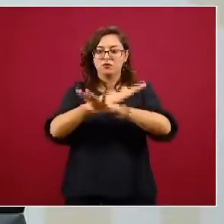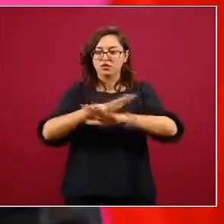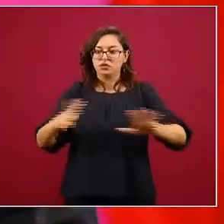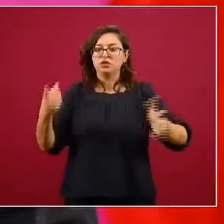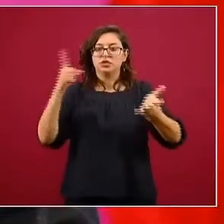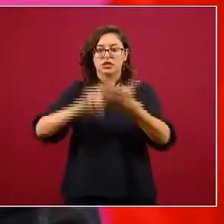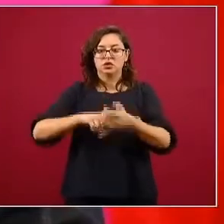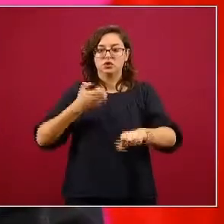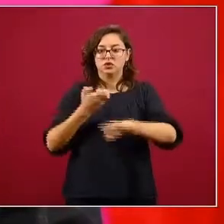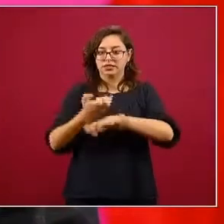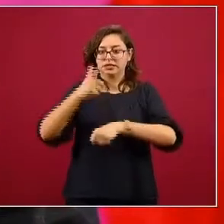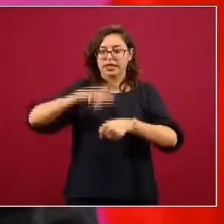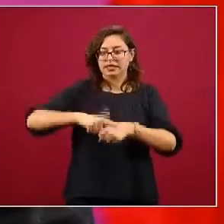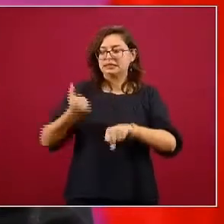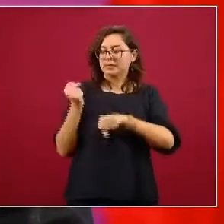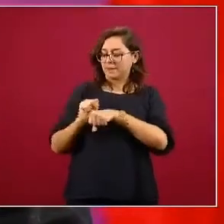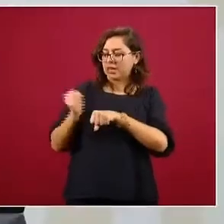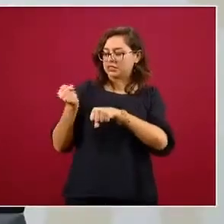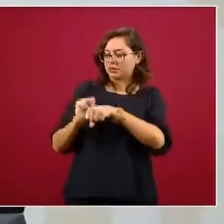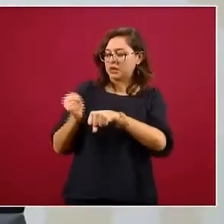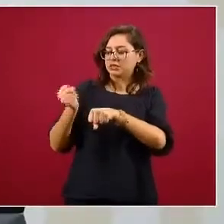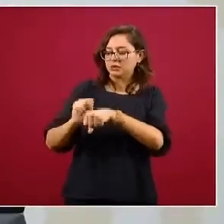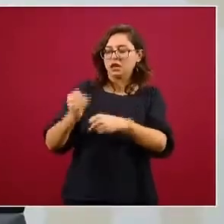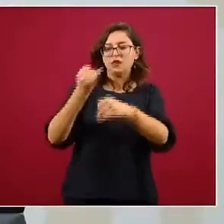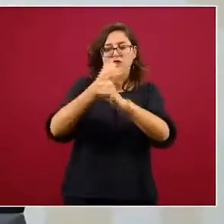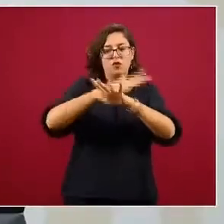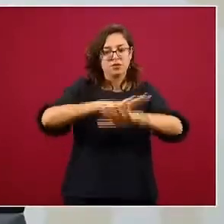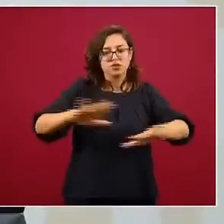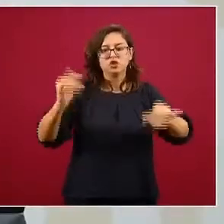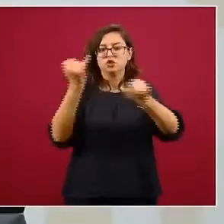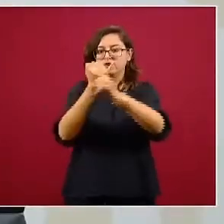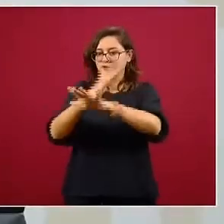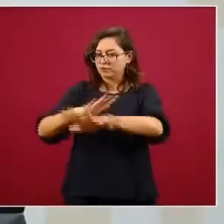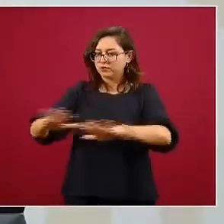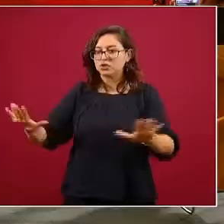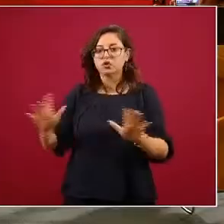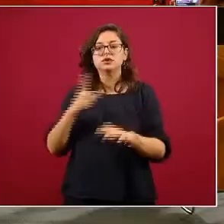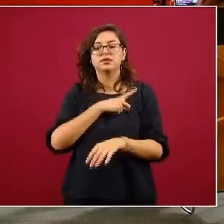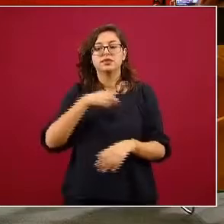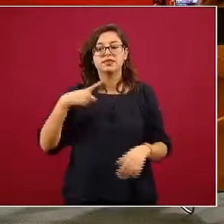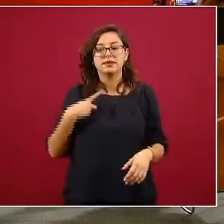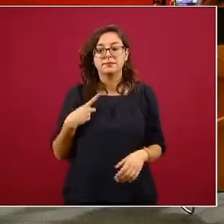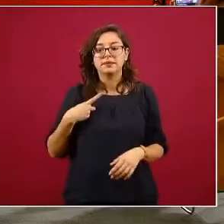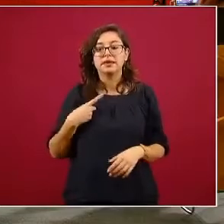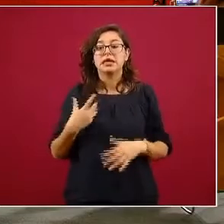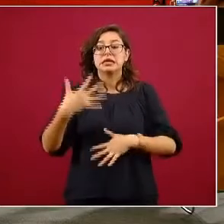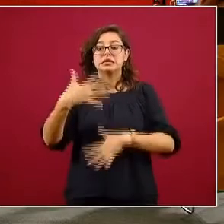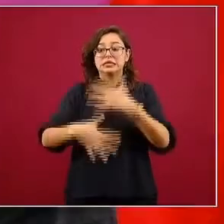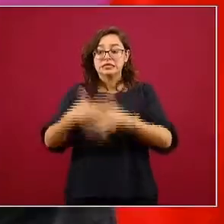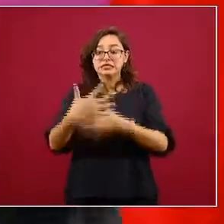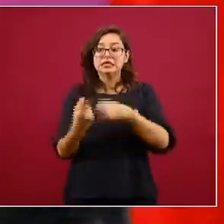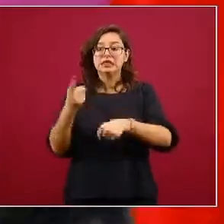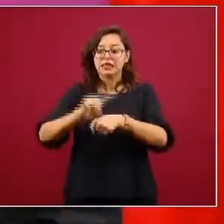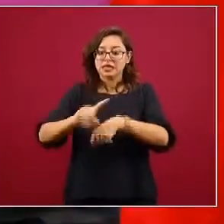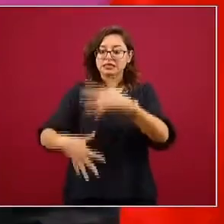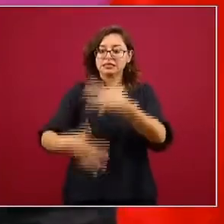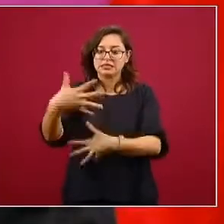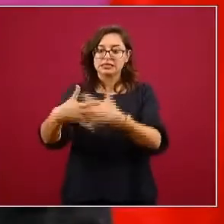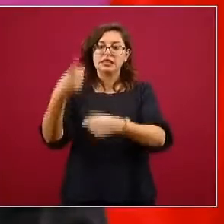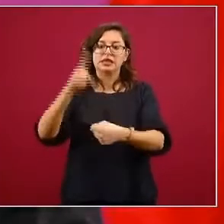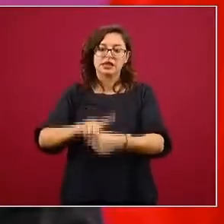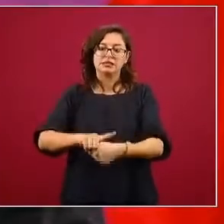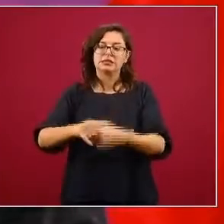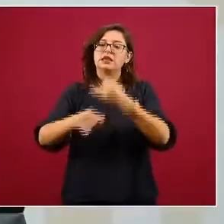gobiernos estatales semanalmente, porque así está en el acuerdo del 14 de mayo, y que quincenalmente haremos